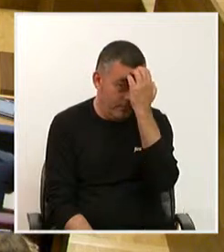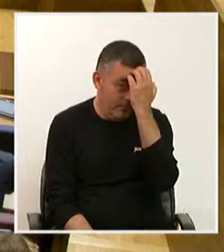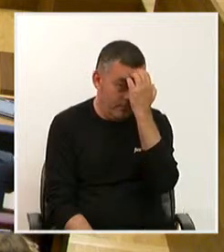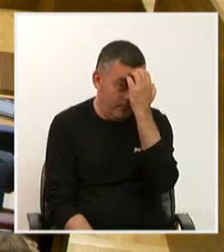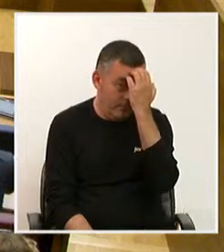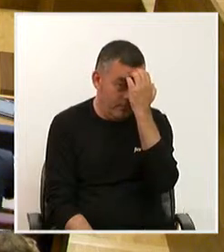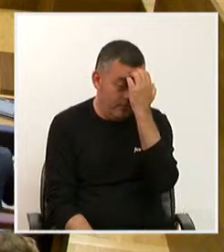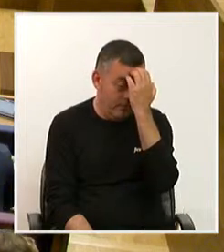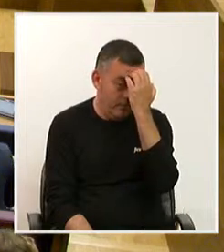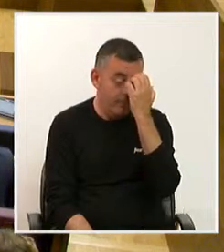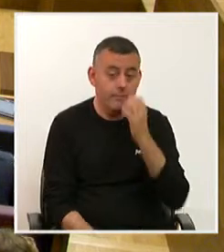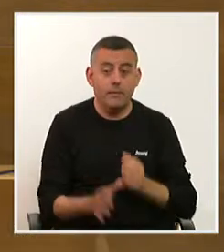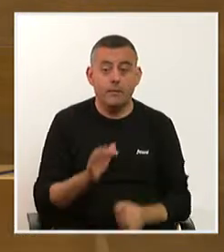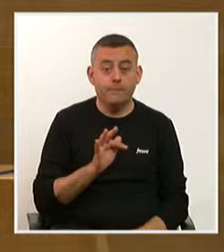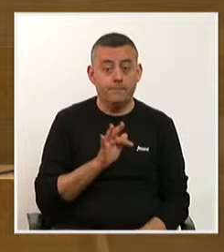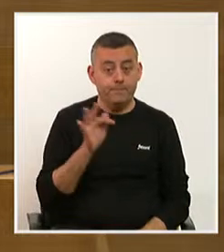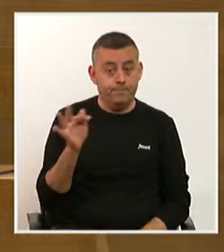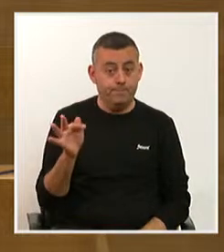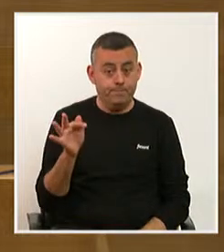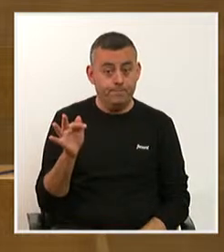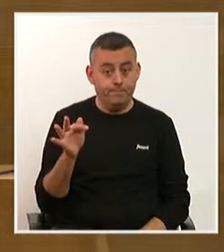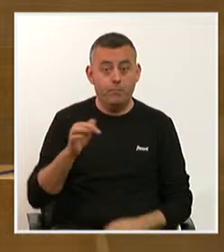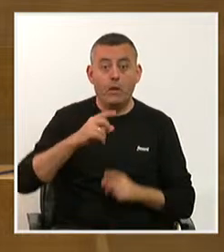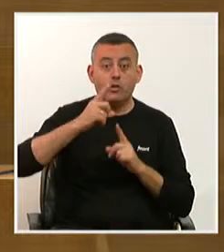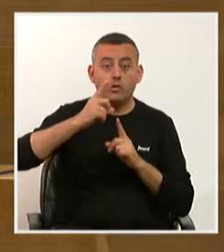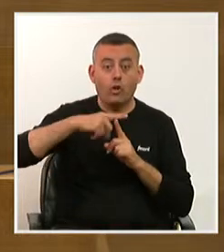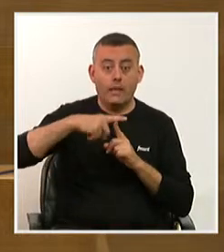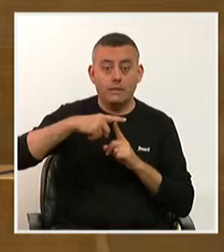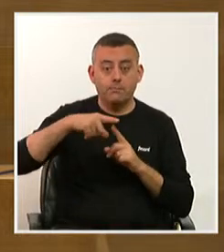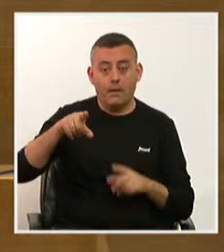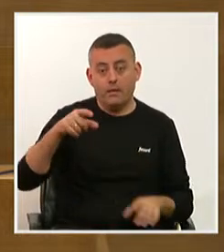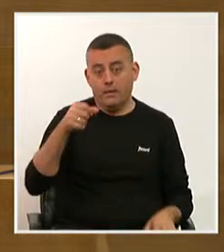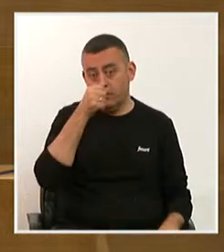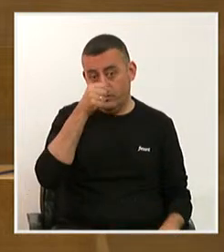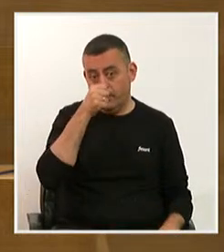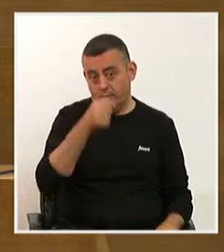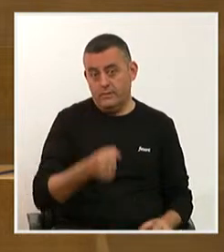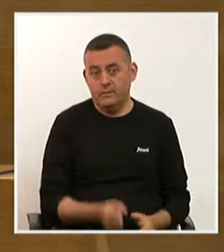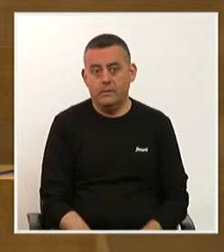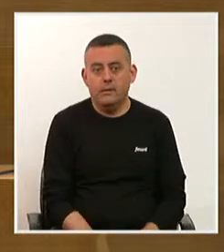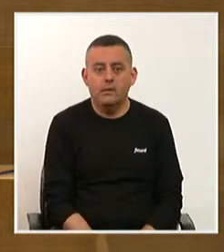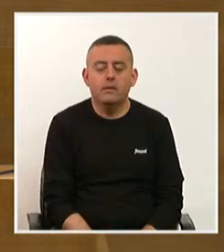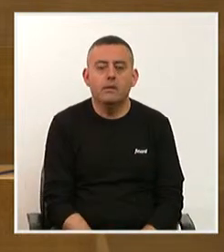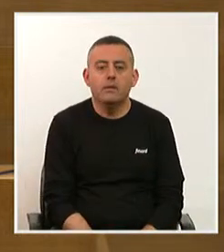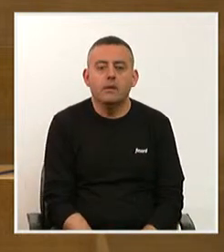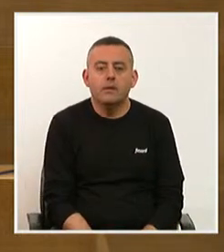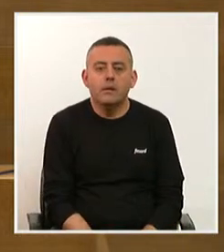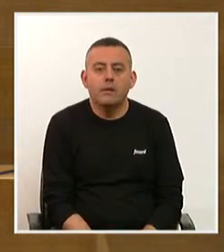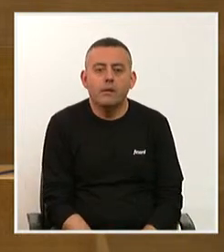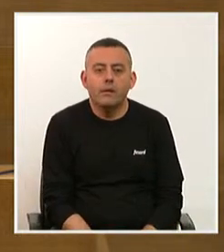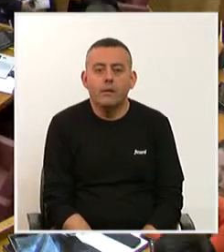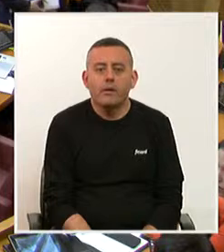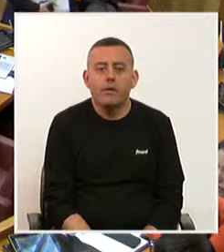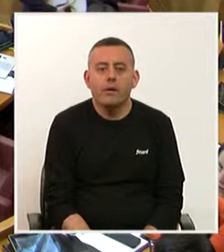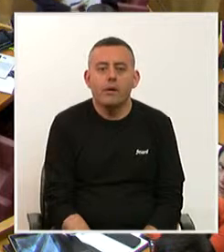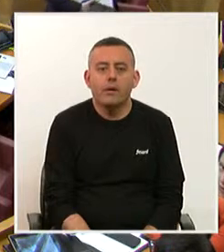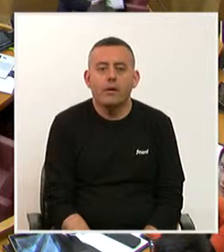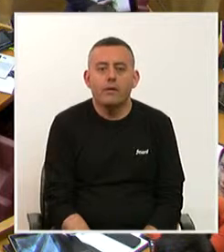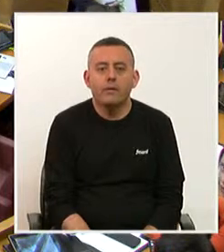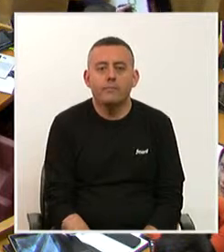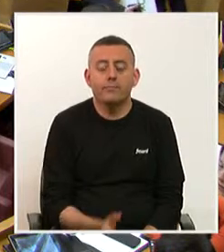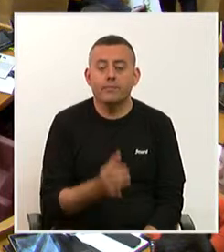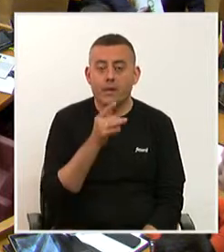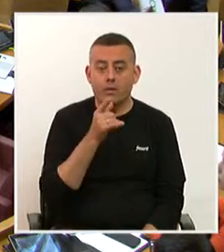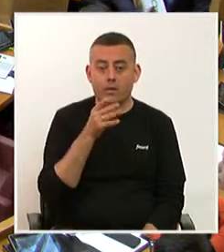la ilustre diput Tony Gaspar par del grupo socialista para defendre la